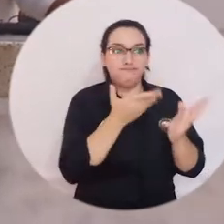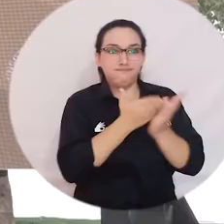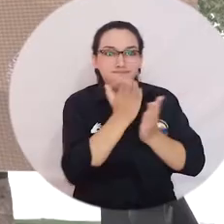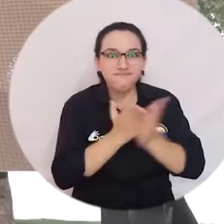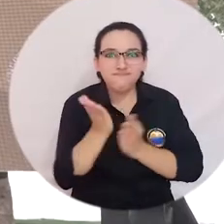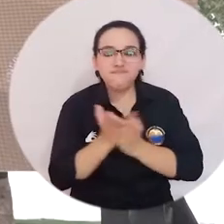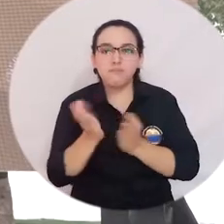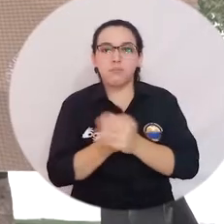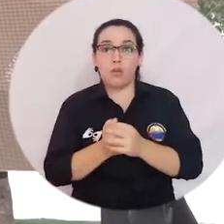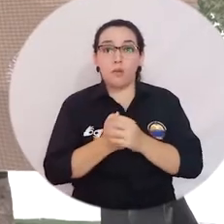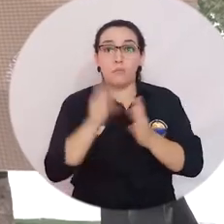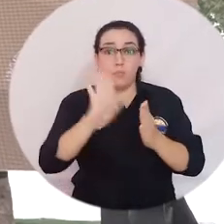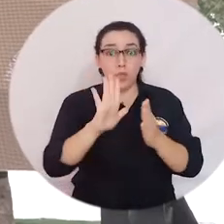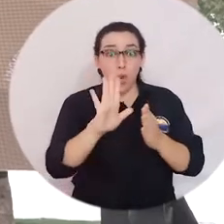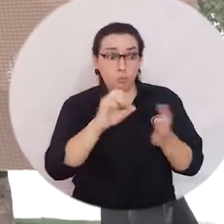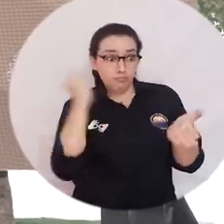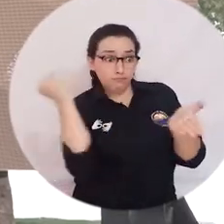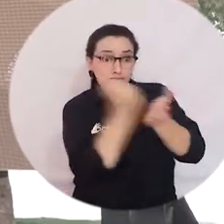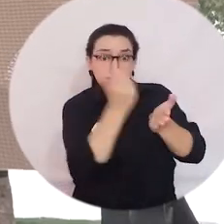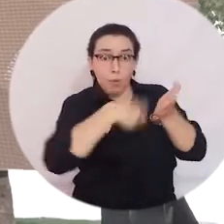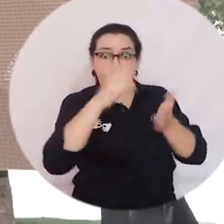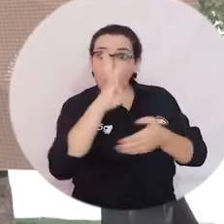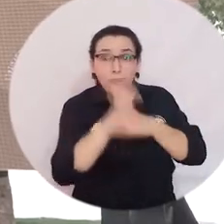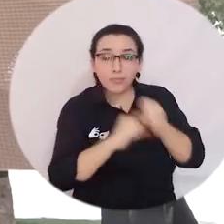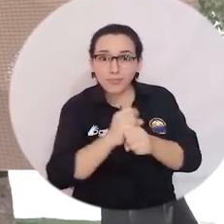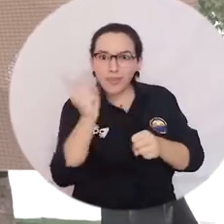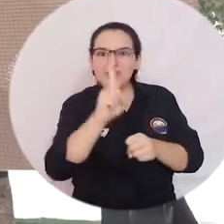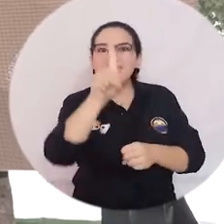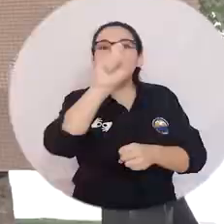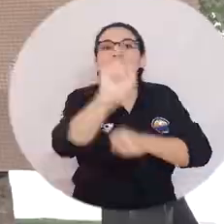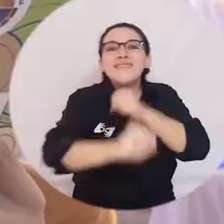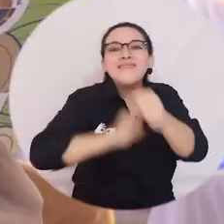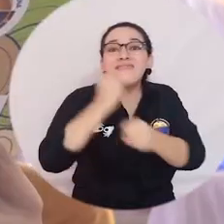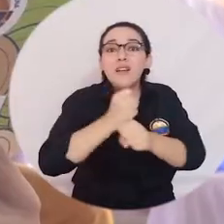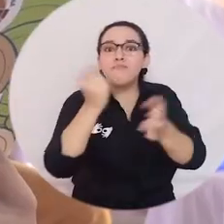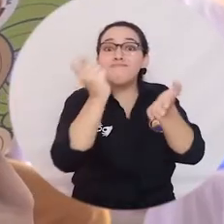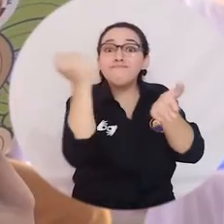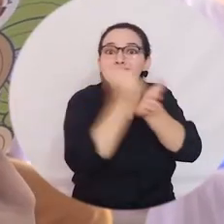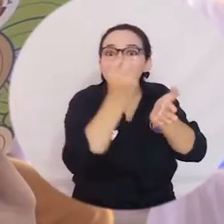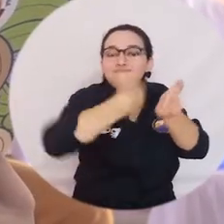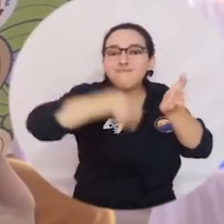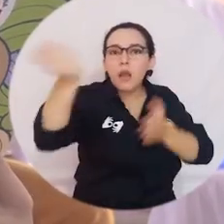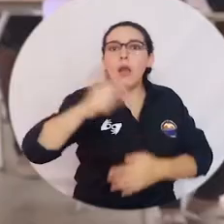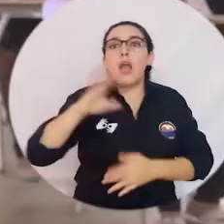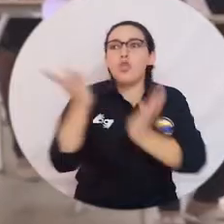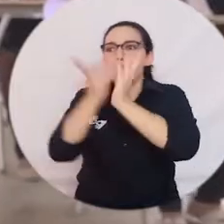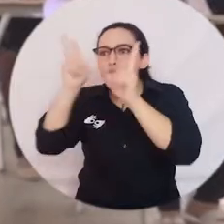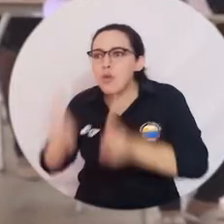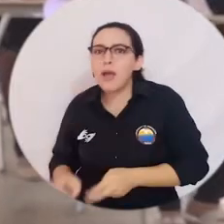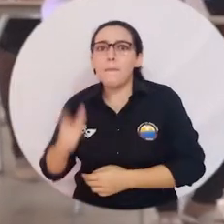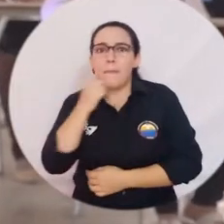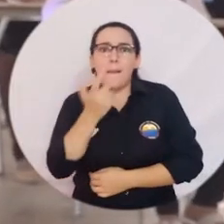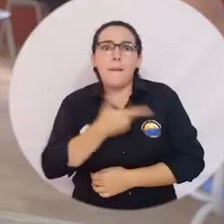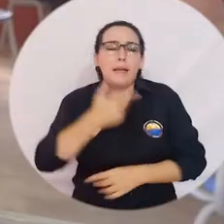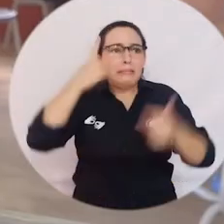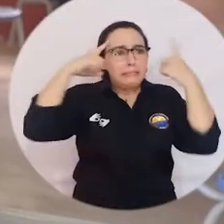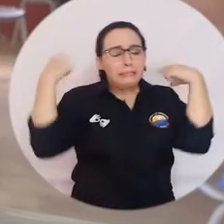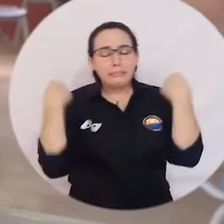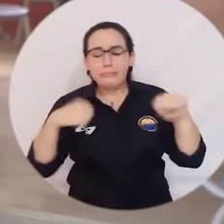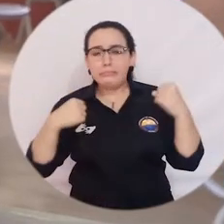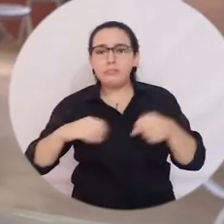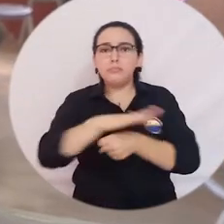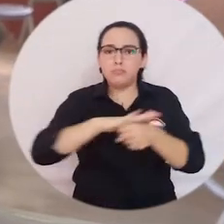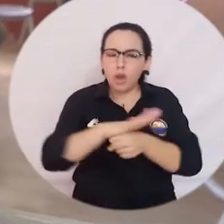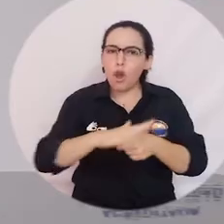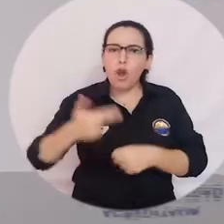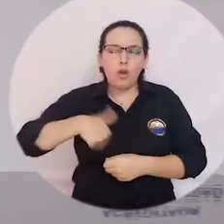posgrados. Reacreditamos la universidad no solo por 4, sino que aumentamos su tiempo a 6 años. Así que jóvenes estudiantes, padres de familia que están preocupados por